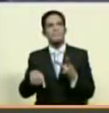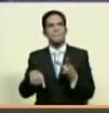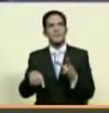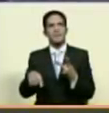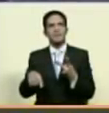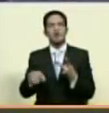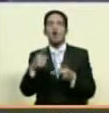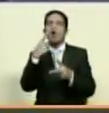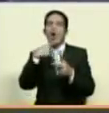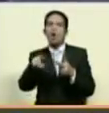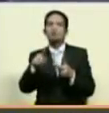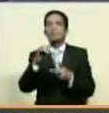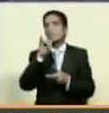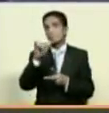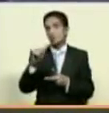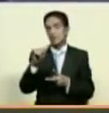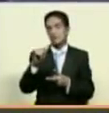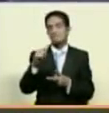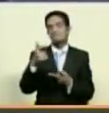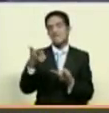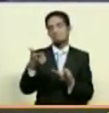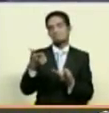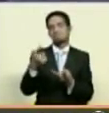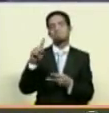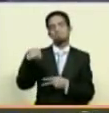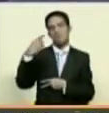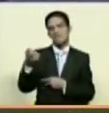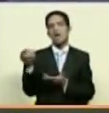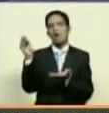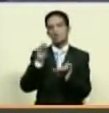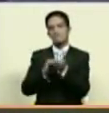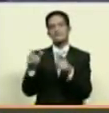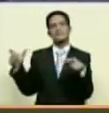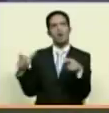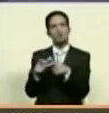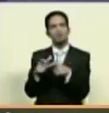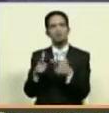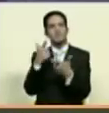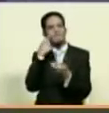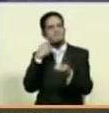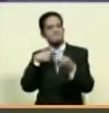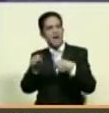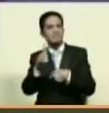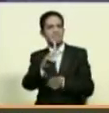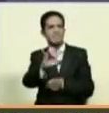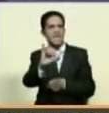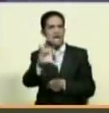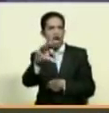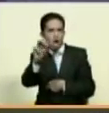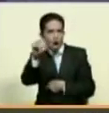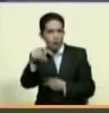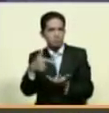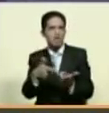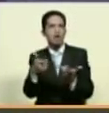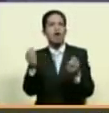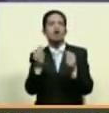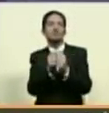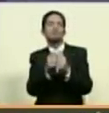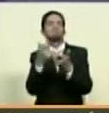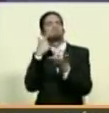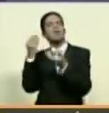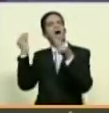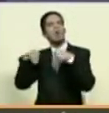otros importantes datos que dio a conocer el día de mañana, una nueva jornada de subasta DICOM. Esto a través del